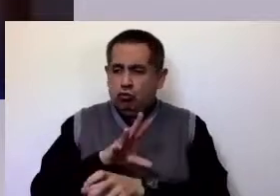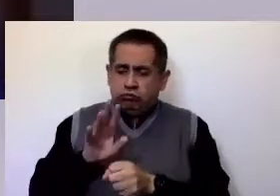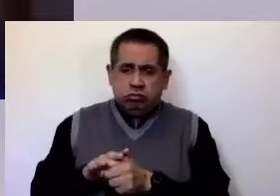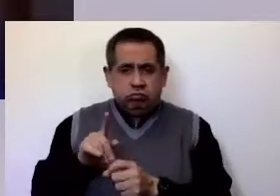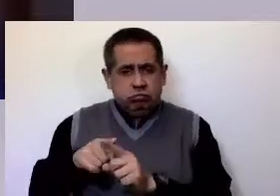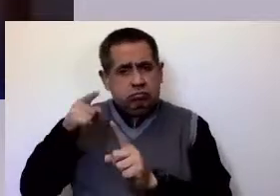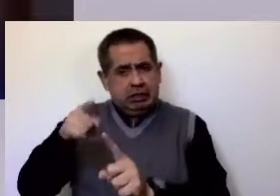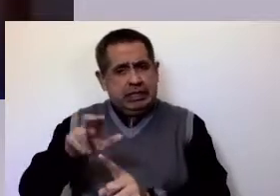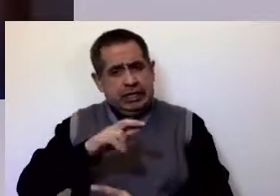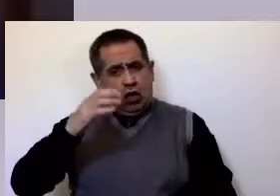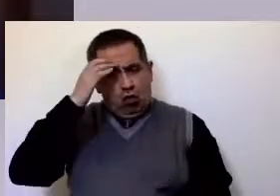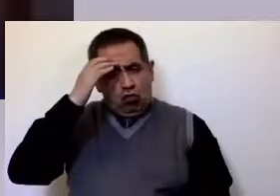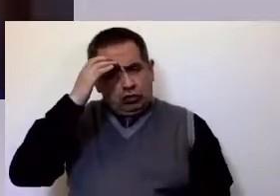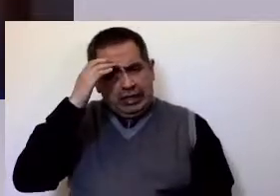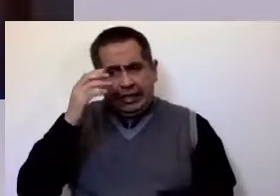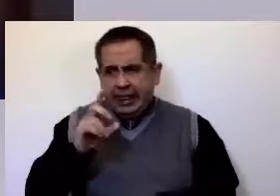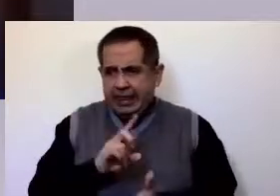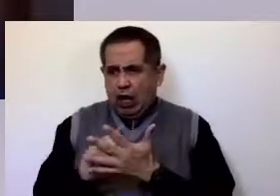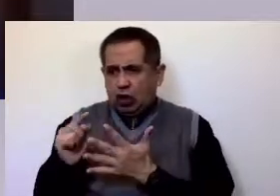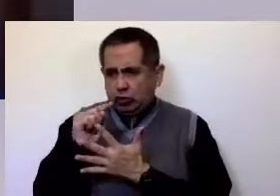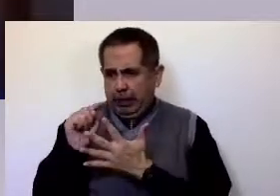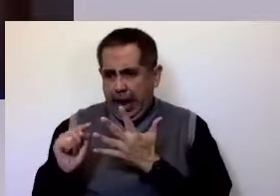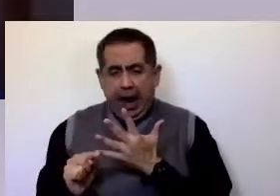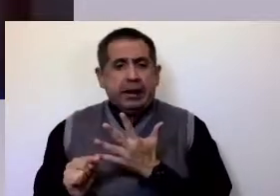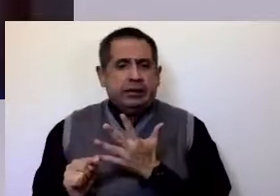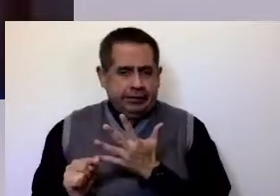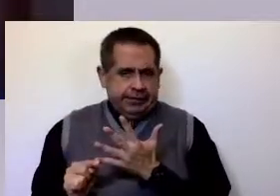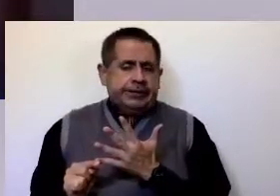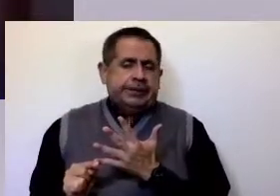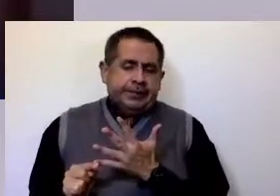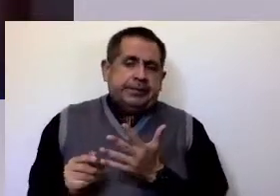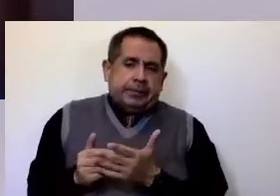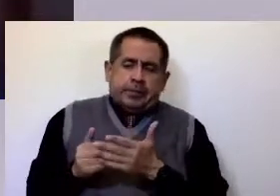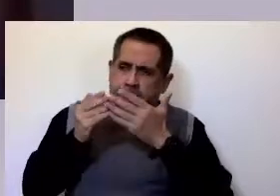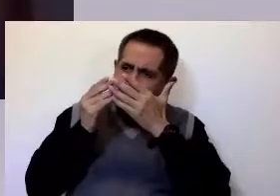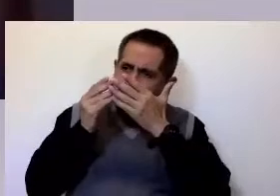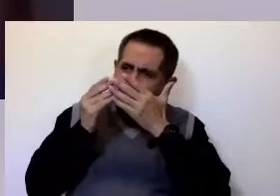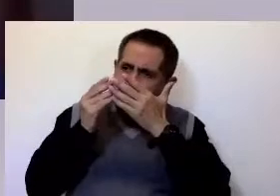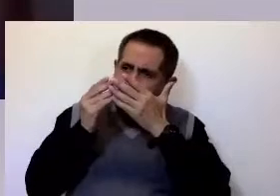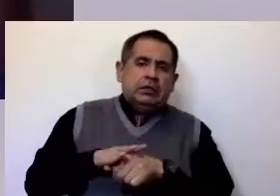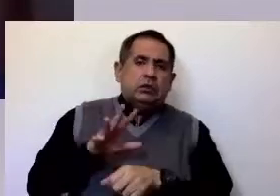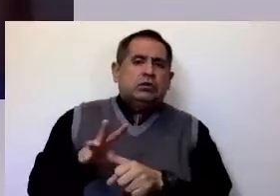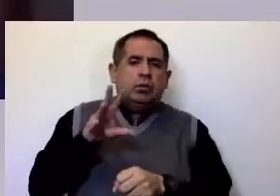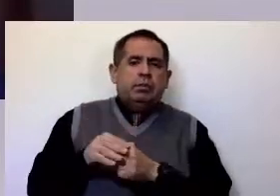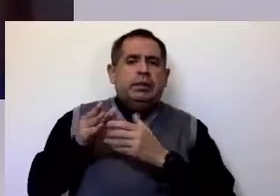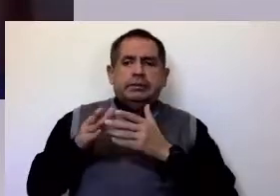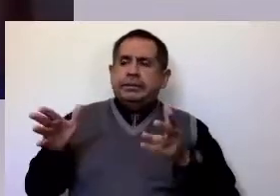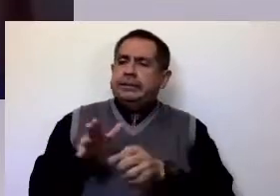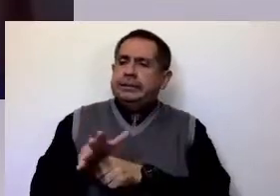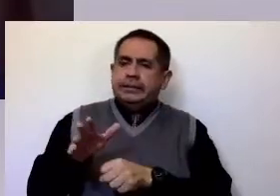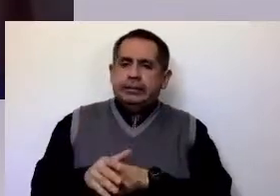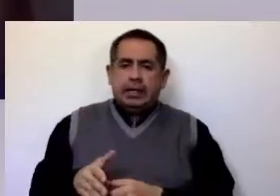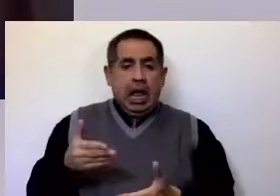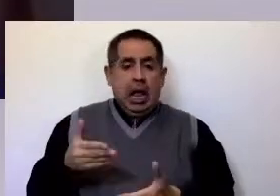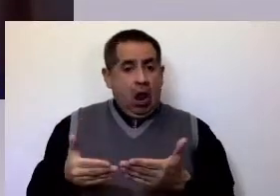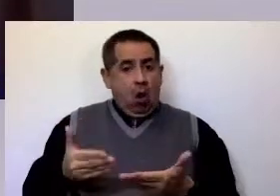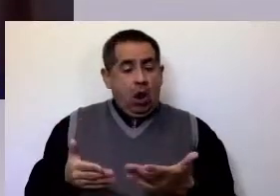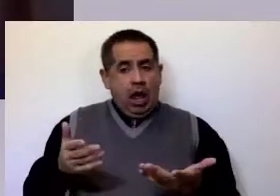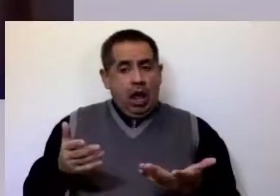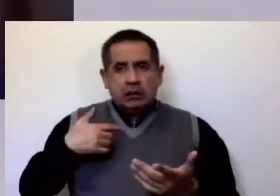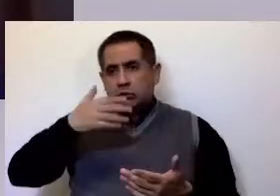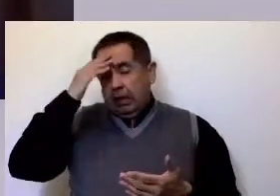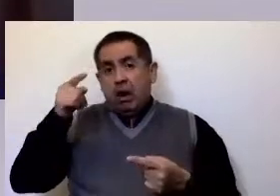reconocer otros derechos y que nos asoma un horizonte más amplio que quizá hoy no podemos inclusive anticipar